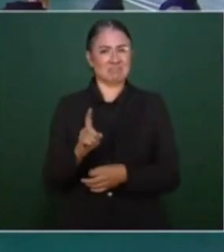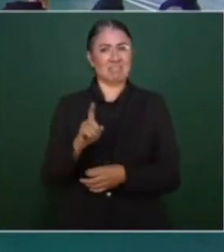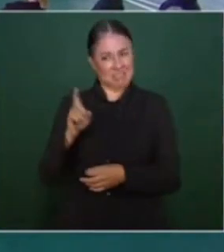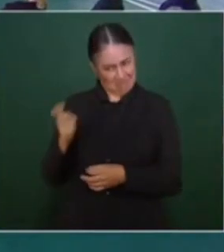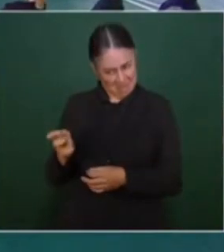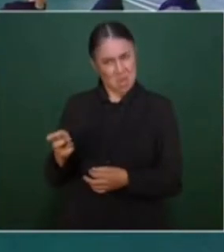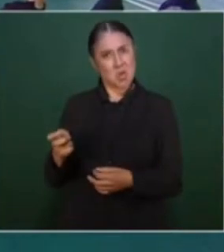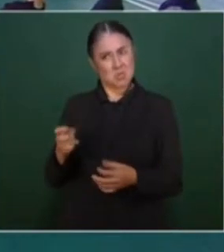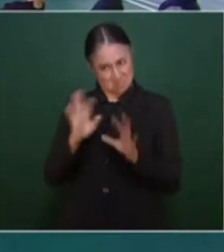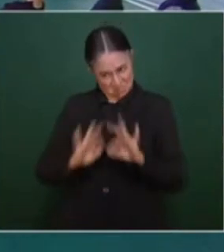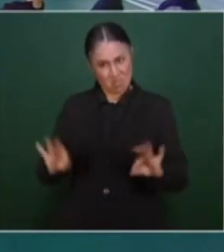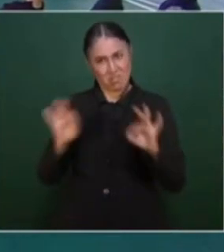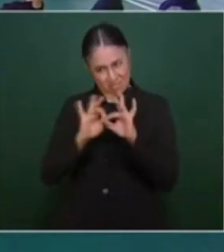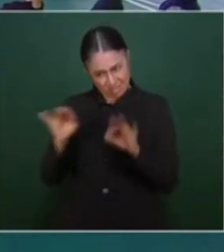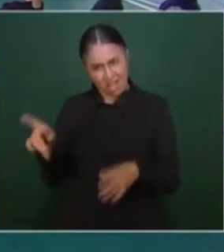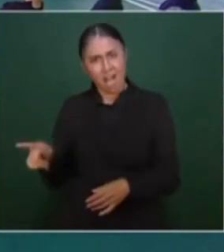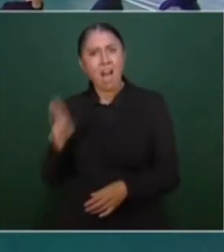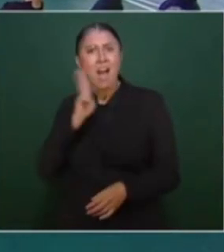importante.